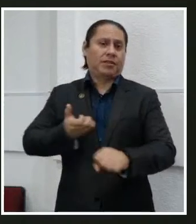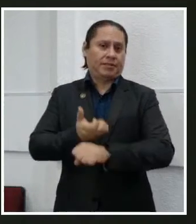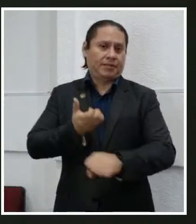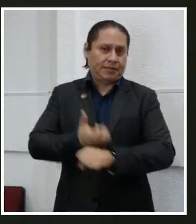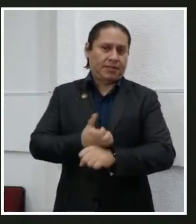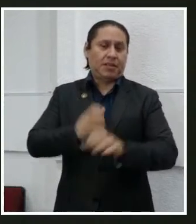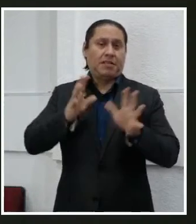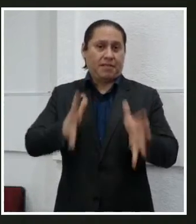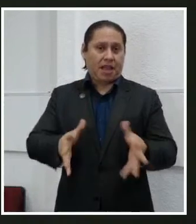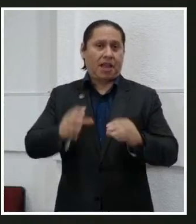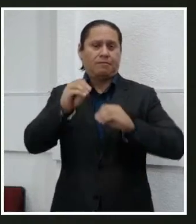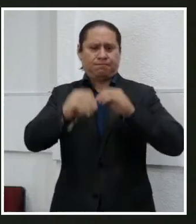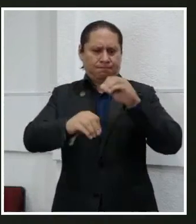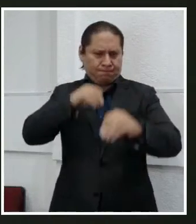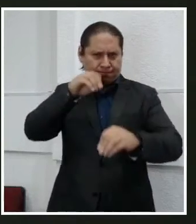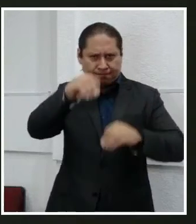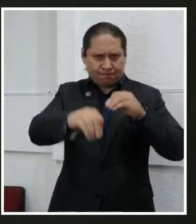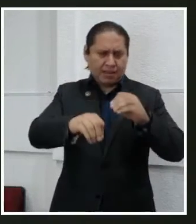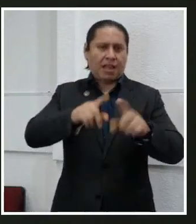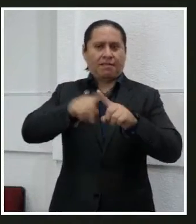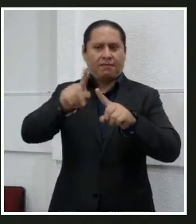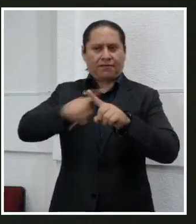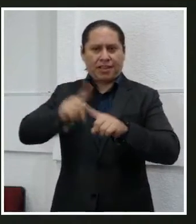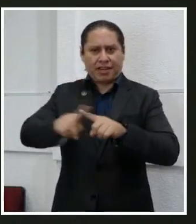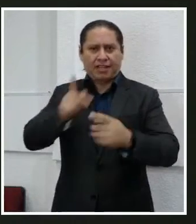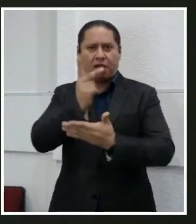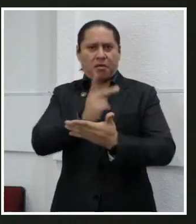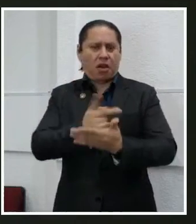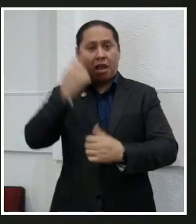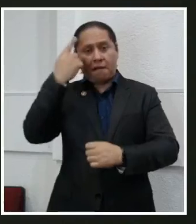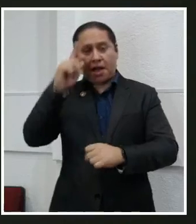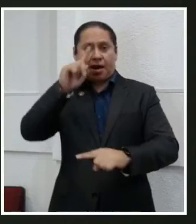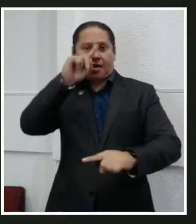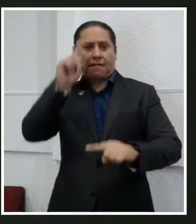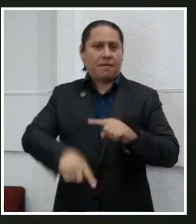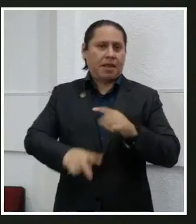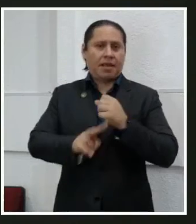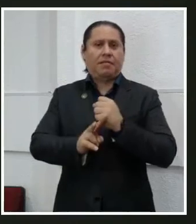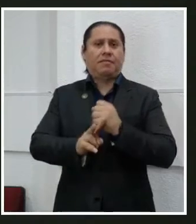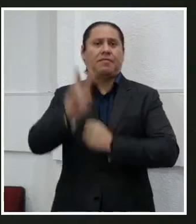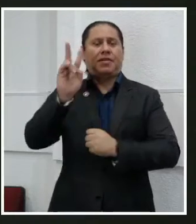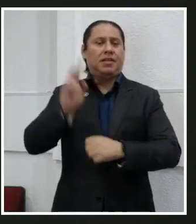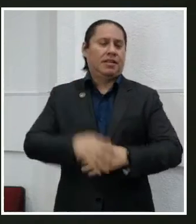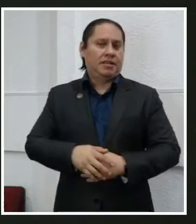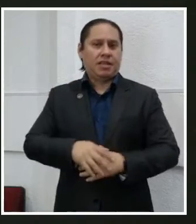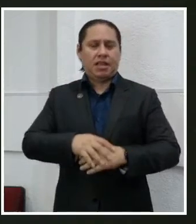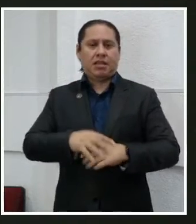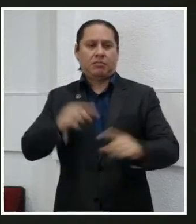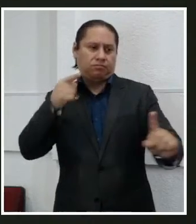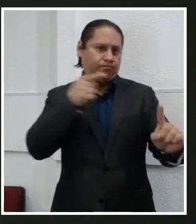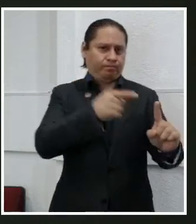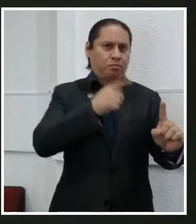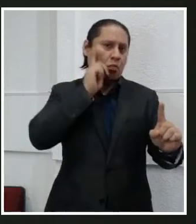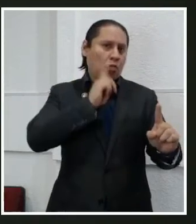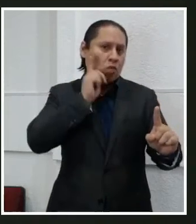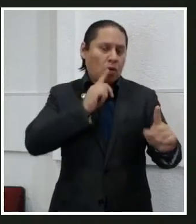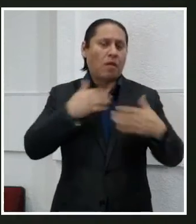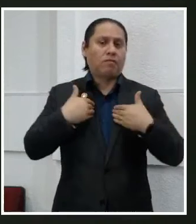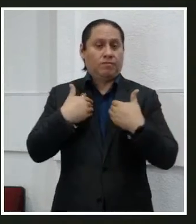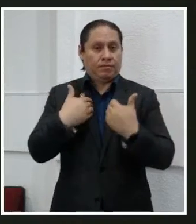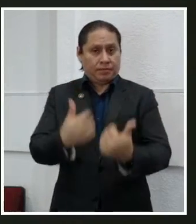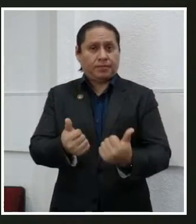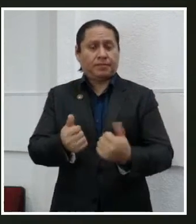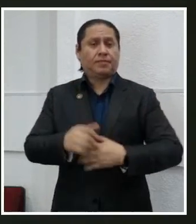han implementado diferentes mecanismos para la erradicación de la violencia hacia las mujeres,